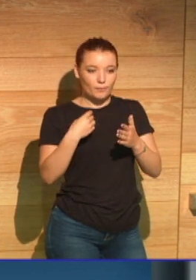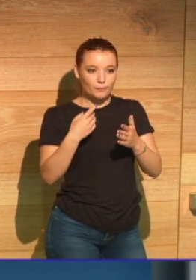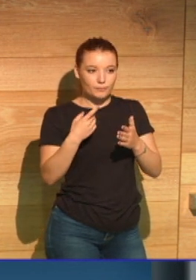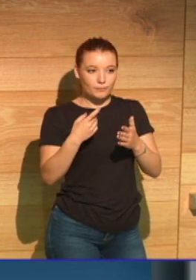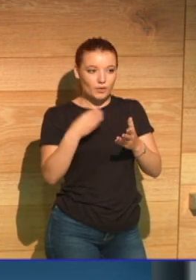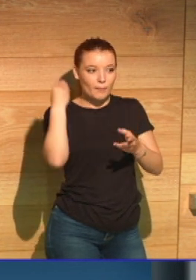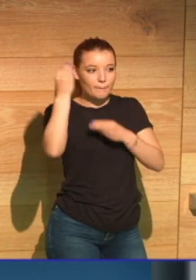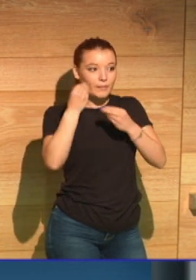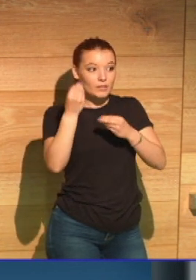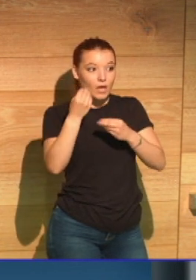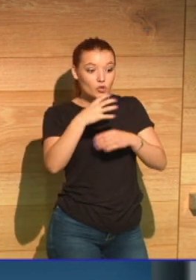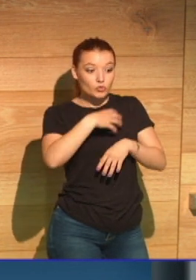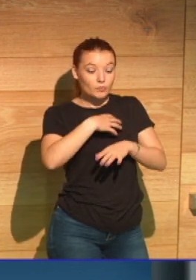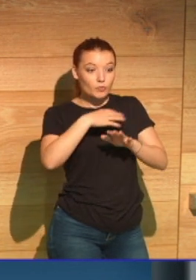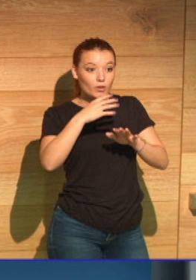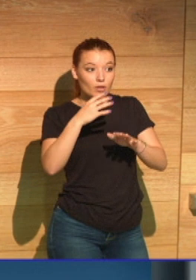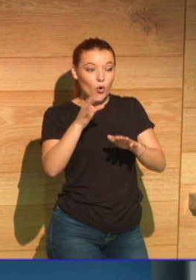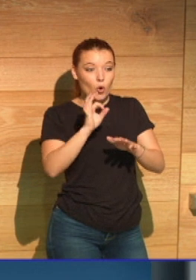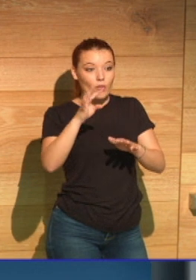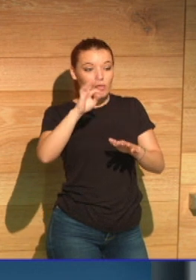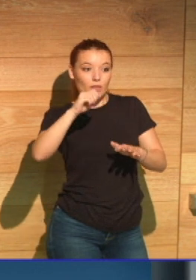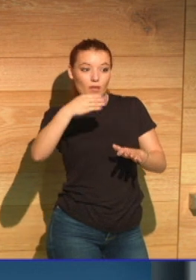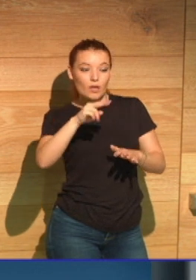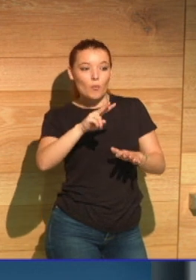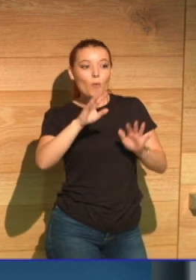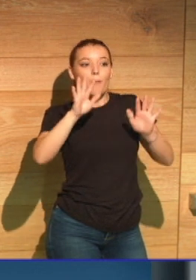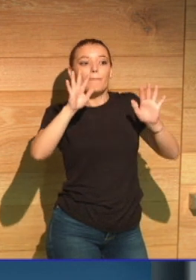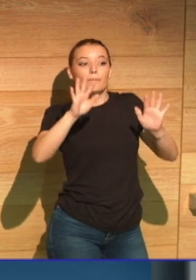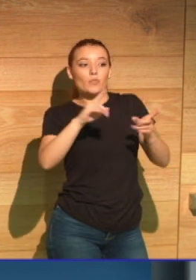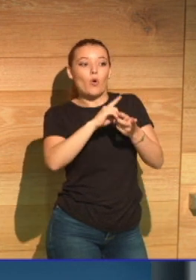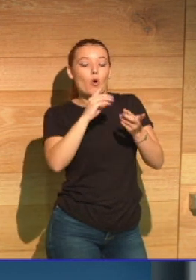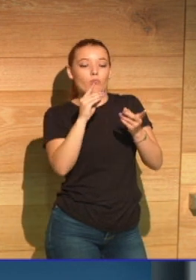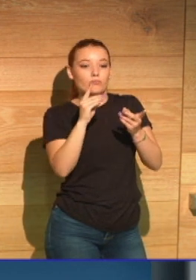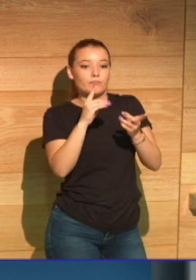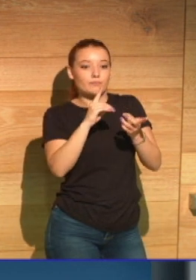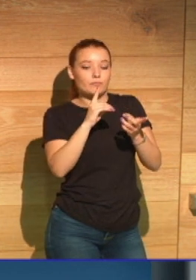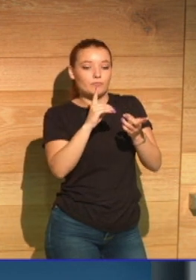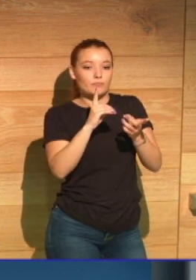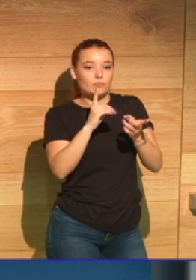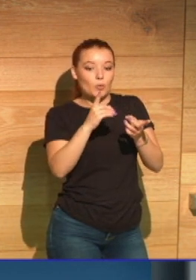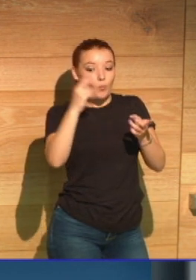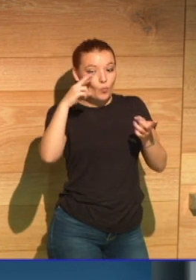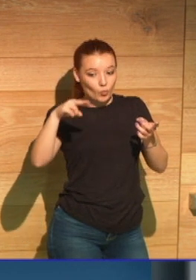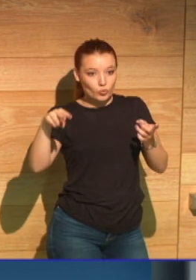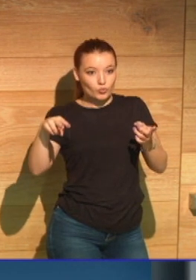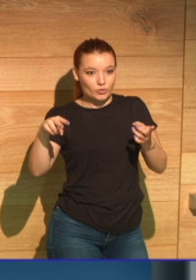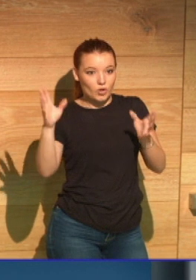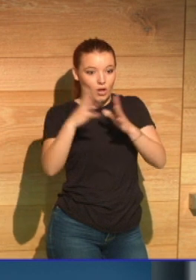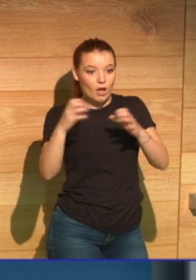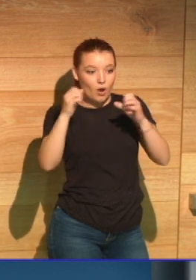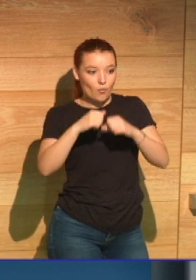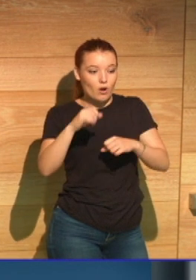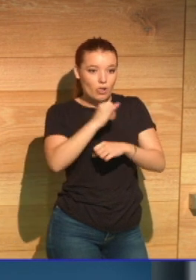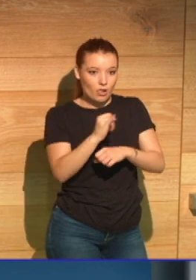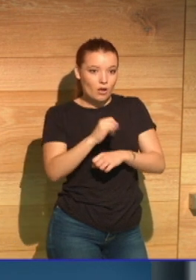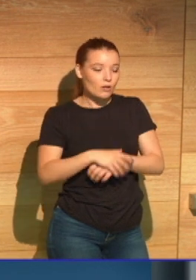no se puede y que es un tabú hablar de eso. Por el contrario, el ámbito de los museos y la mayoría de los museos acuerdan la importancia fundamental de hablar de